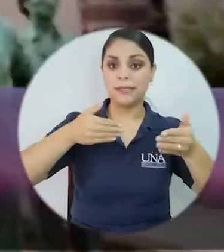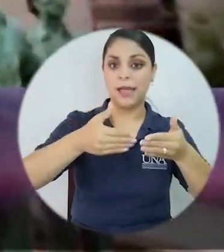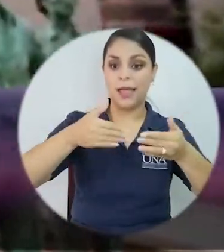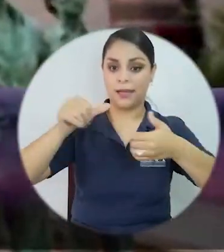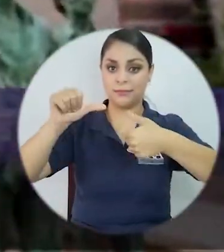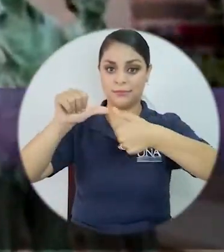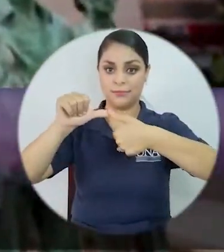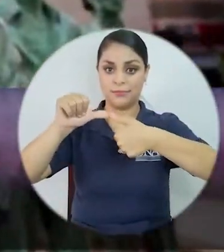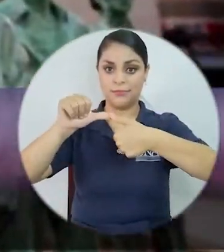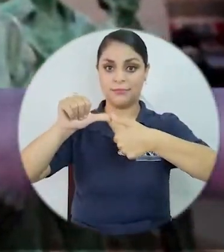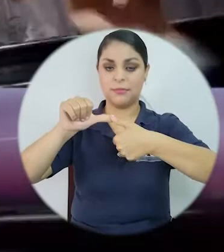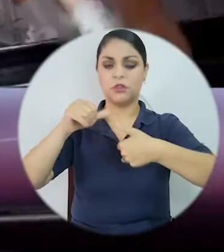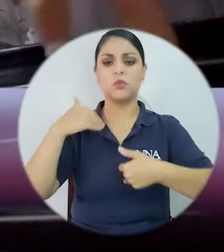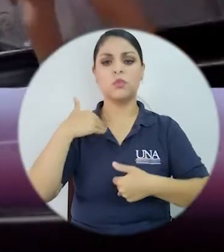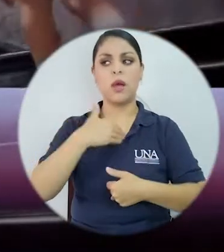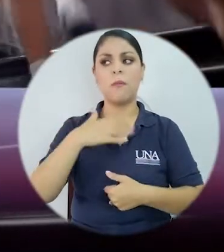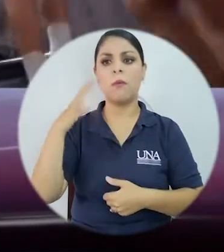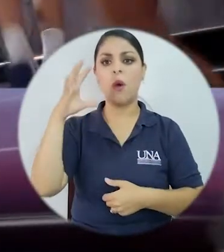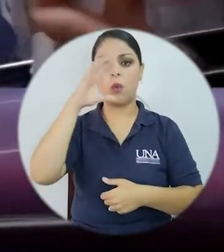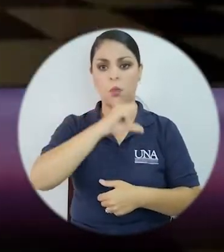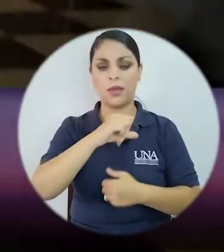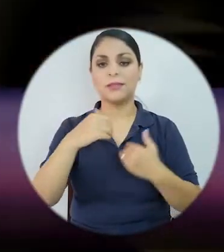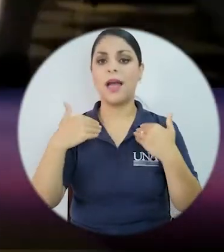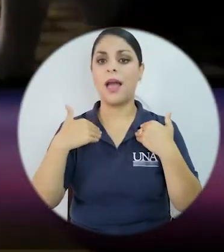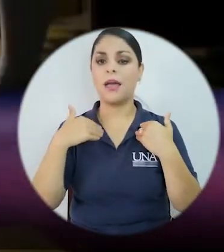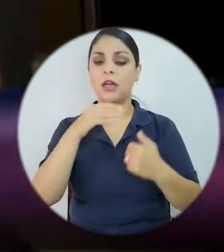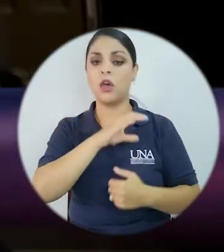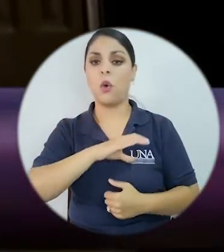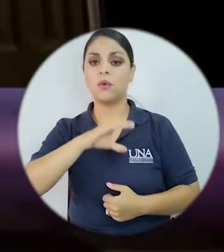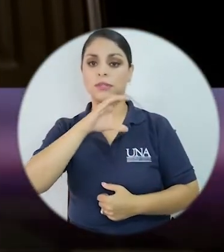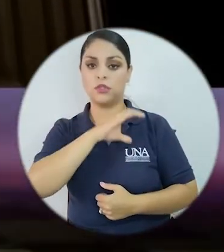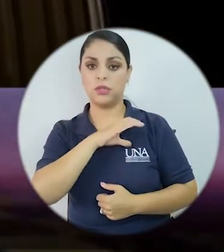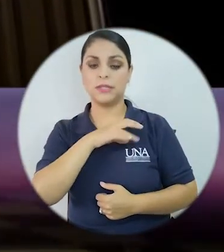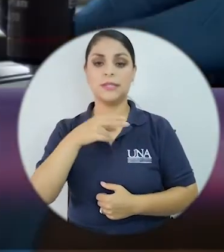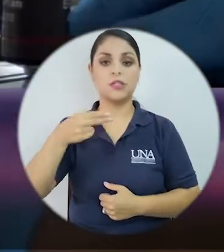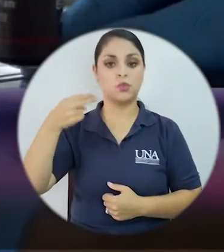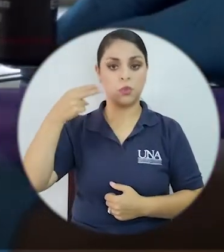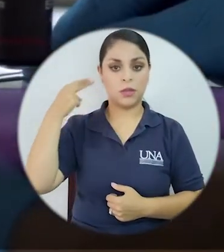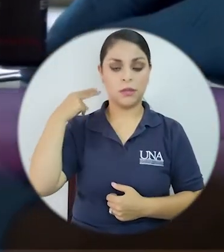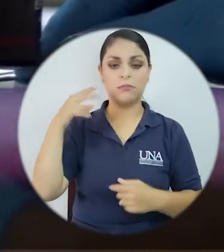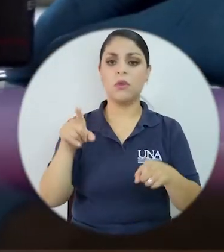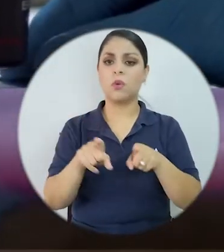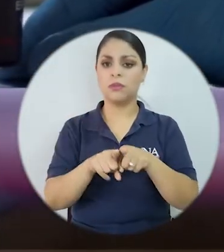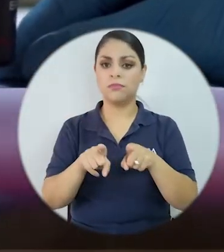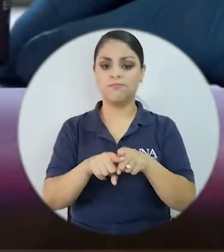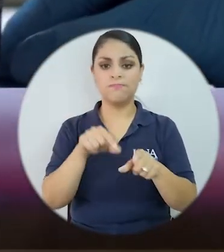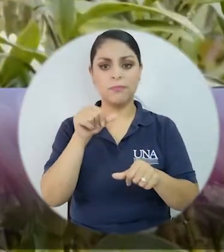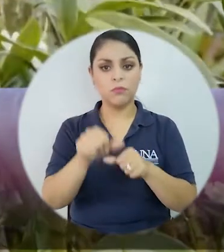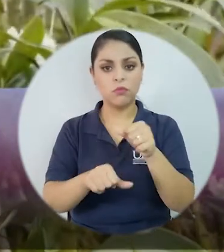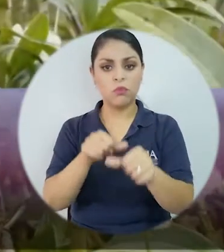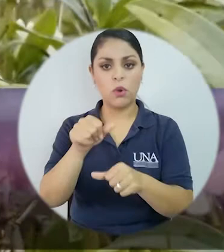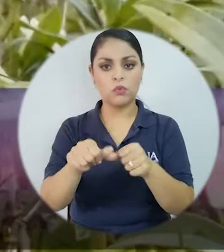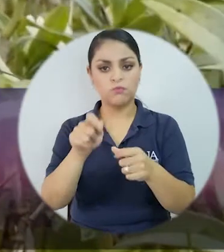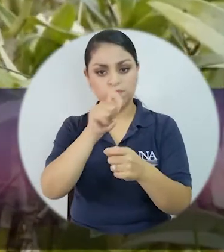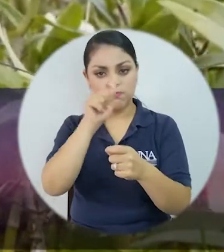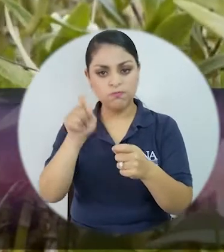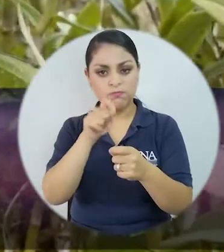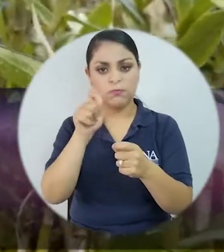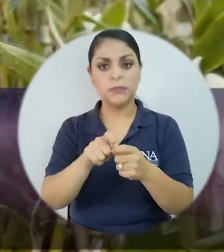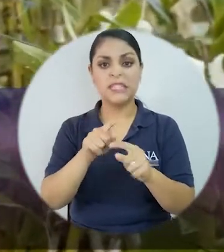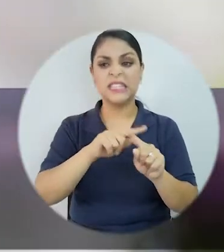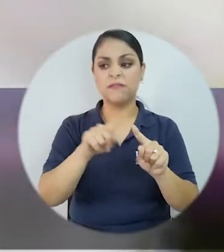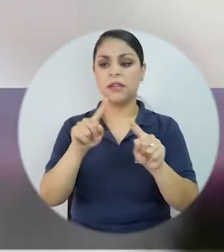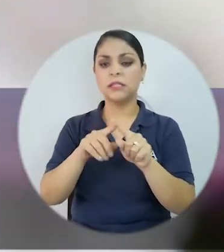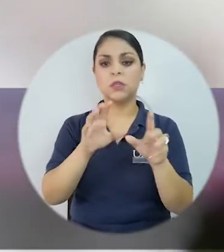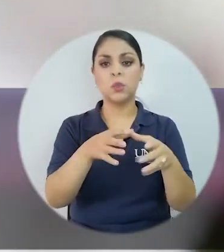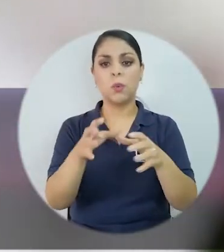la centroamericana, nosotros nos damos cuenta que hay condiciones históricas, pero también esfuerzos particulares de diferentes grupos